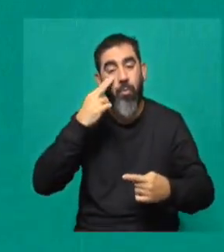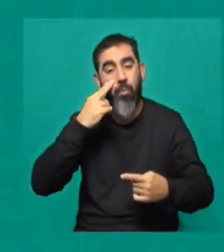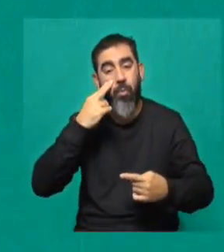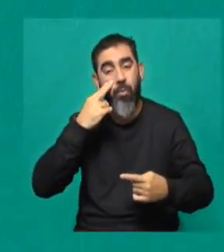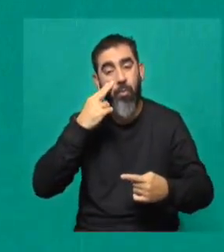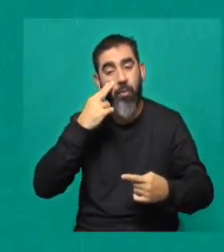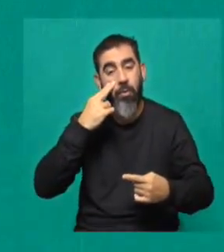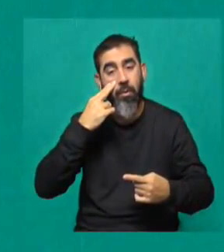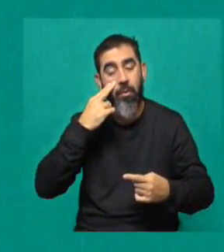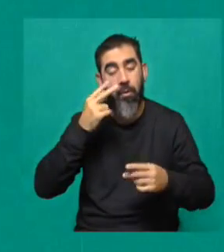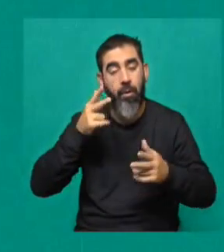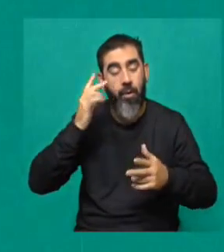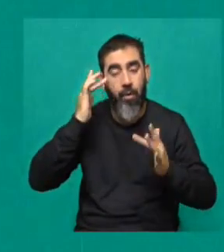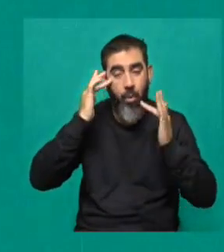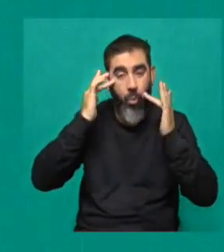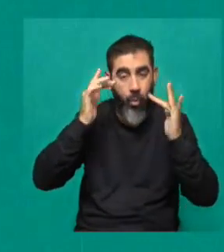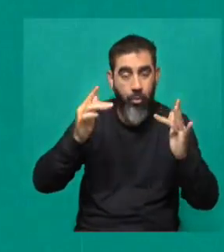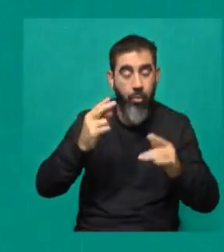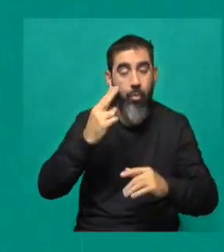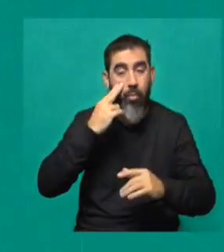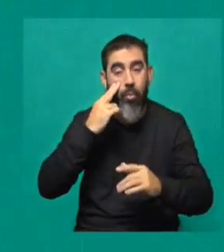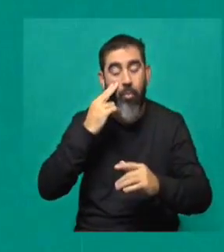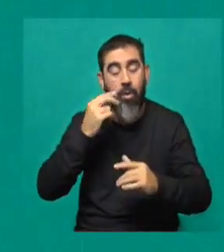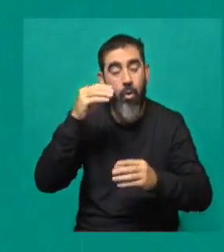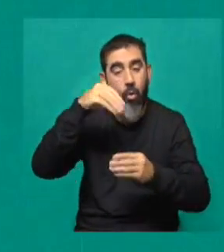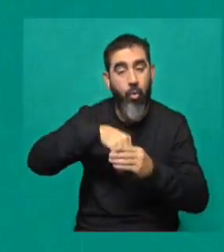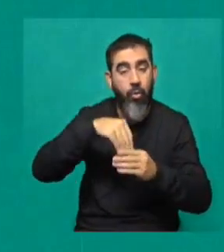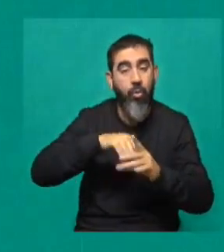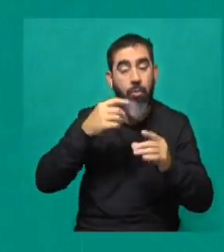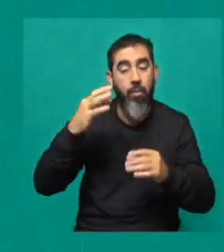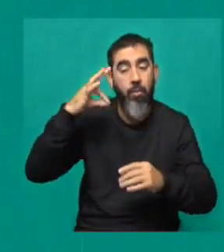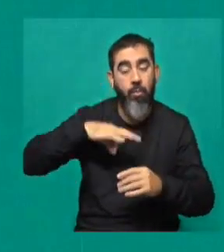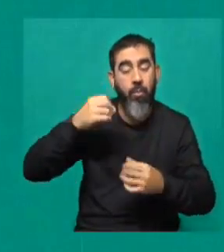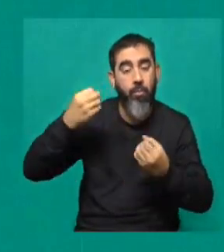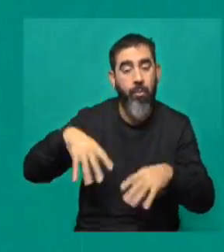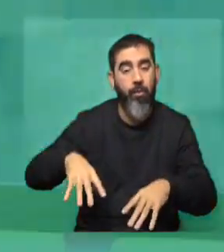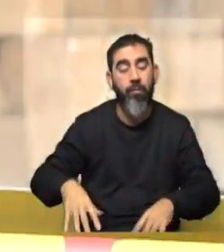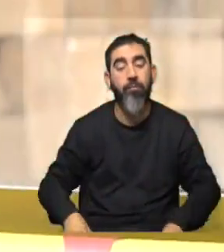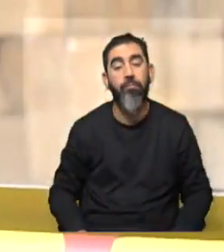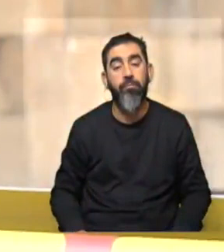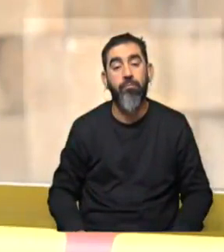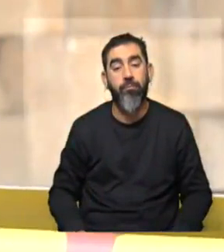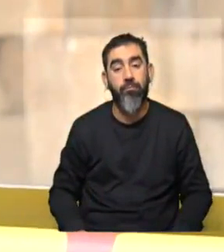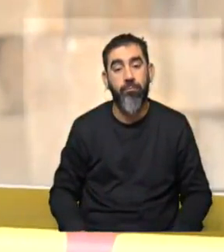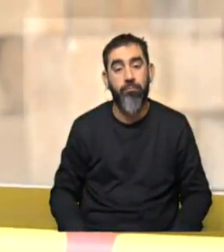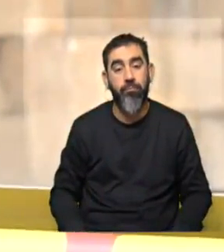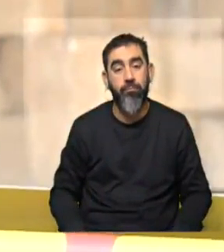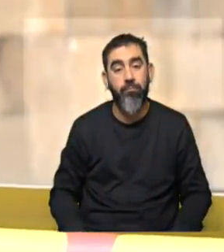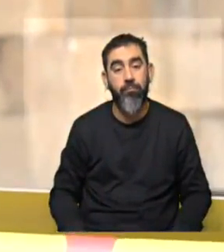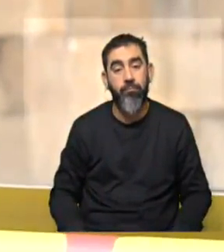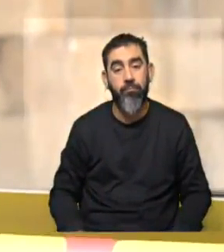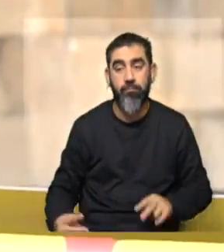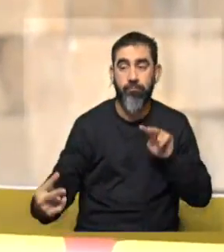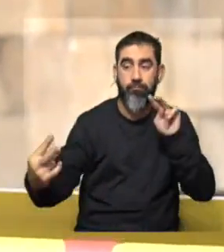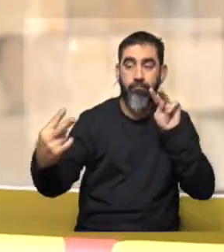nivel pedagógico también de de contenidos y también la pérdida salarial mirándole